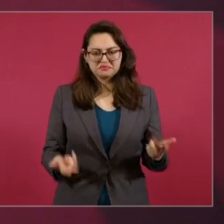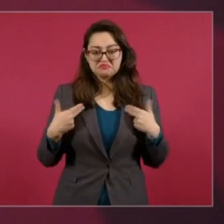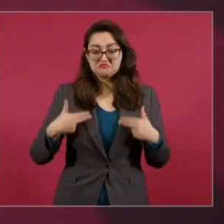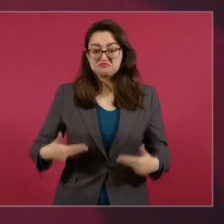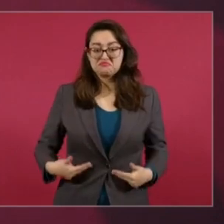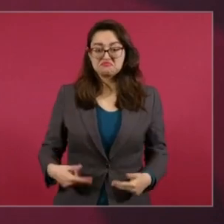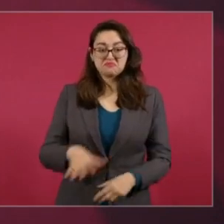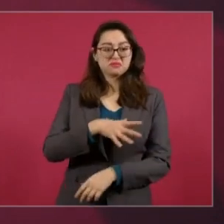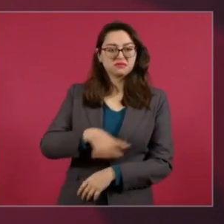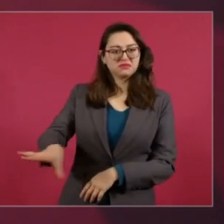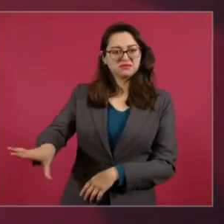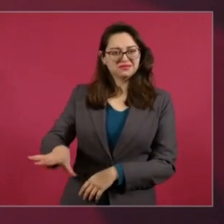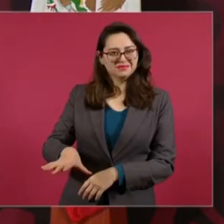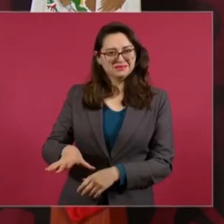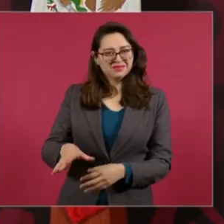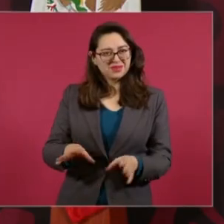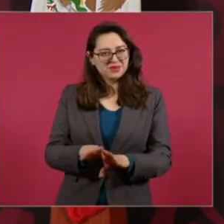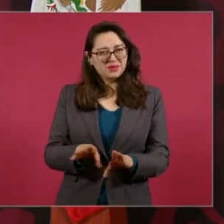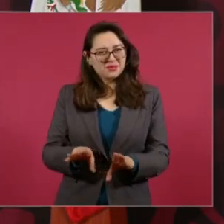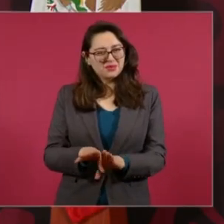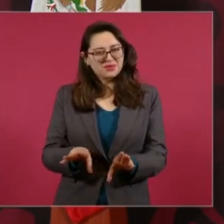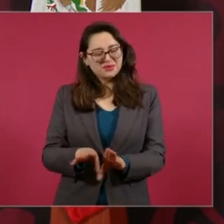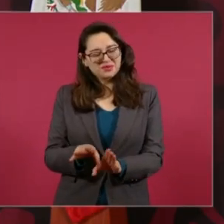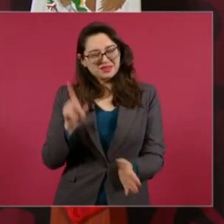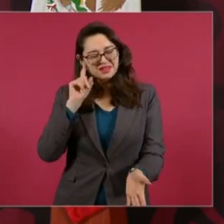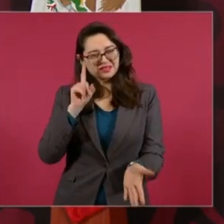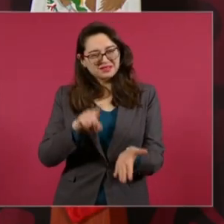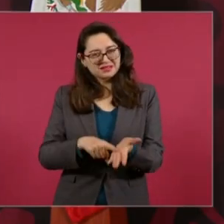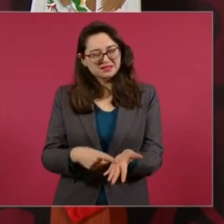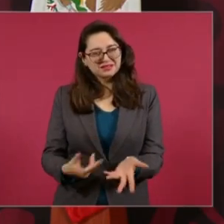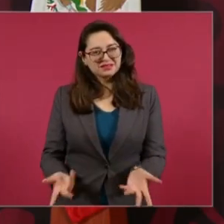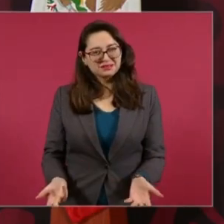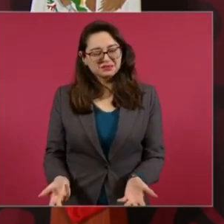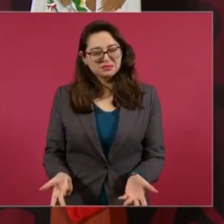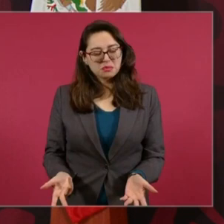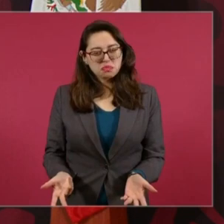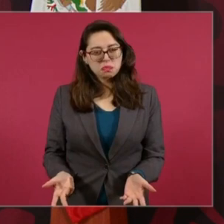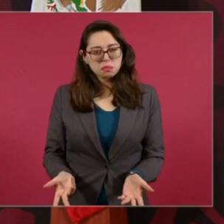¿Es más importante